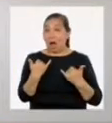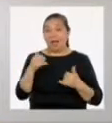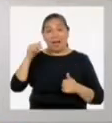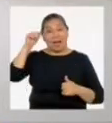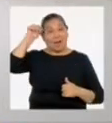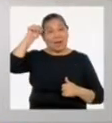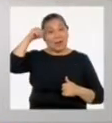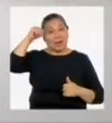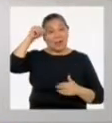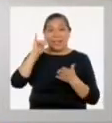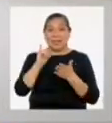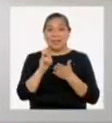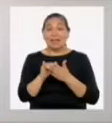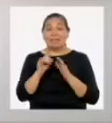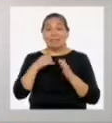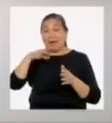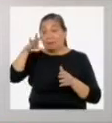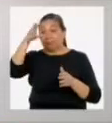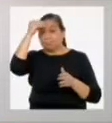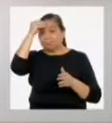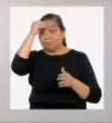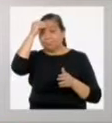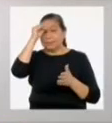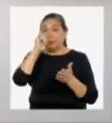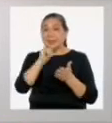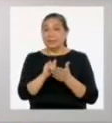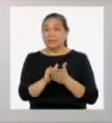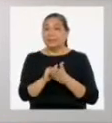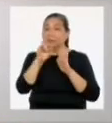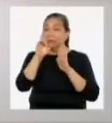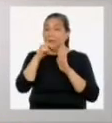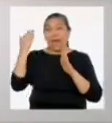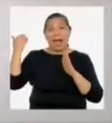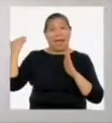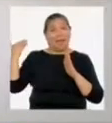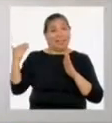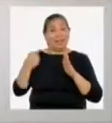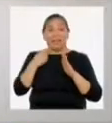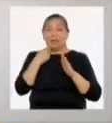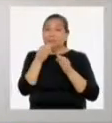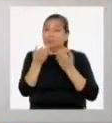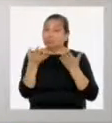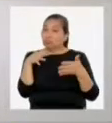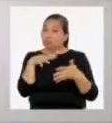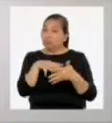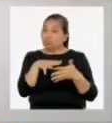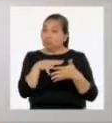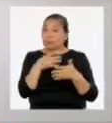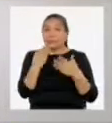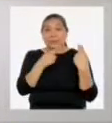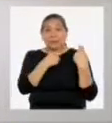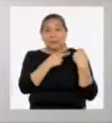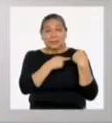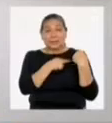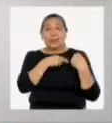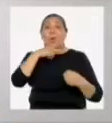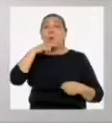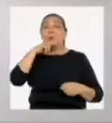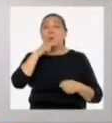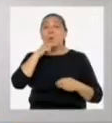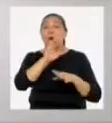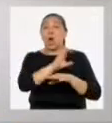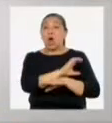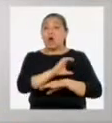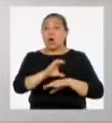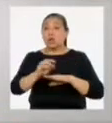Ahora recordemos lo que hemos ido aprendiendo. En los programas anteriores hemos estudiado los roles que tuvieron las